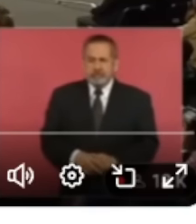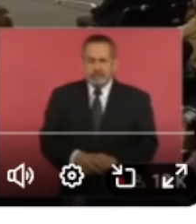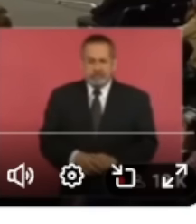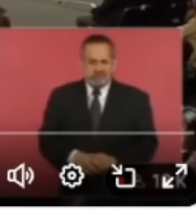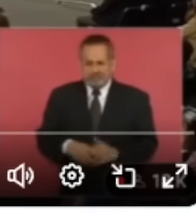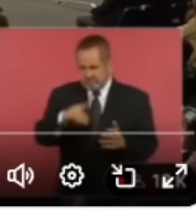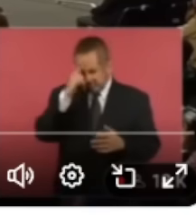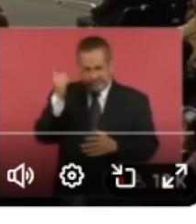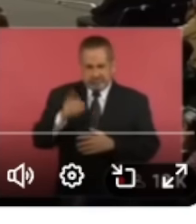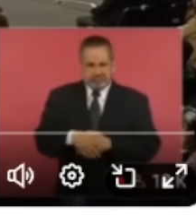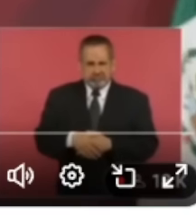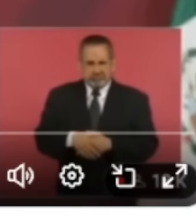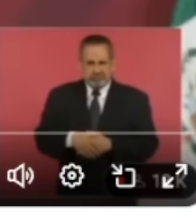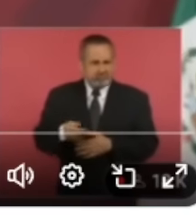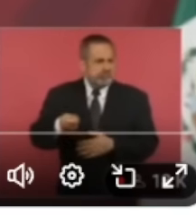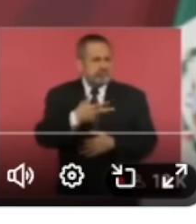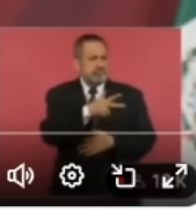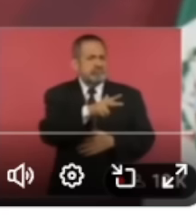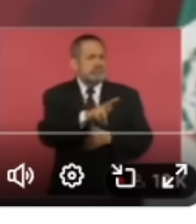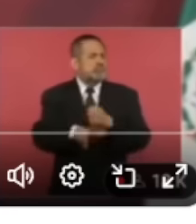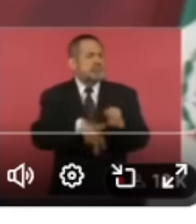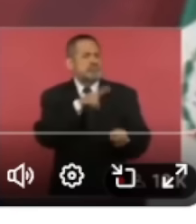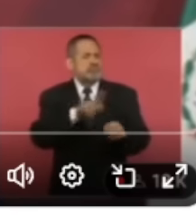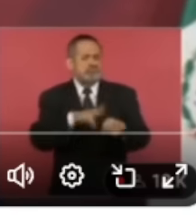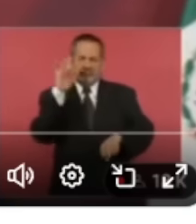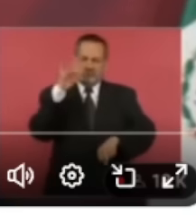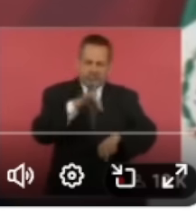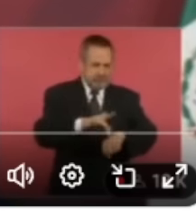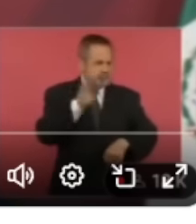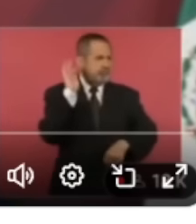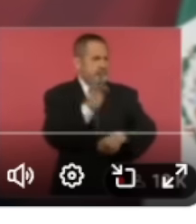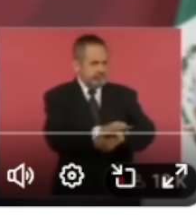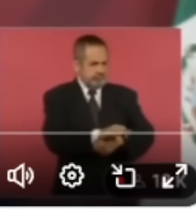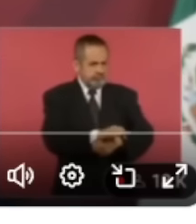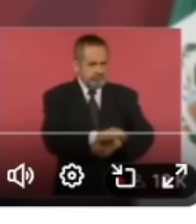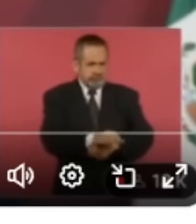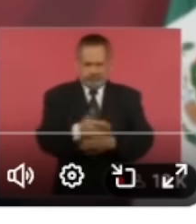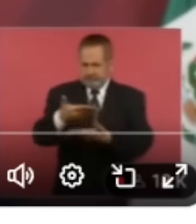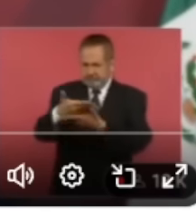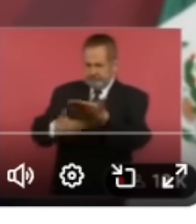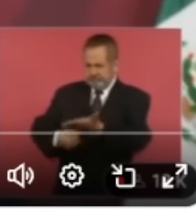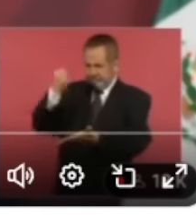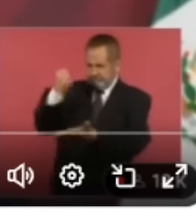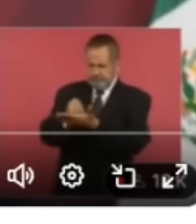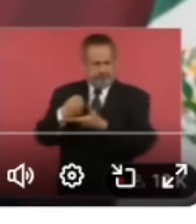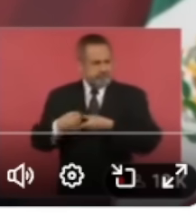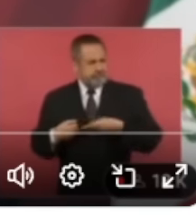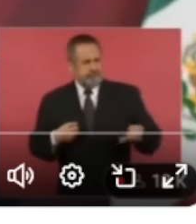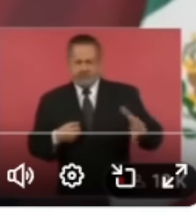sencillamente se declara área natural protegida por